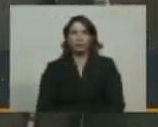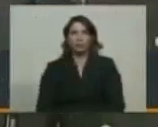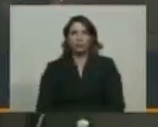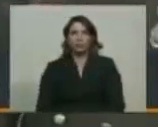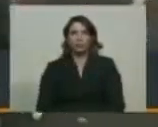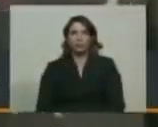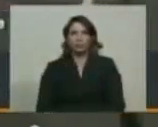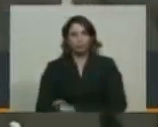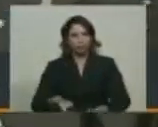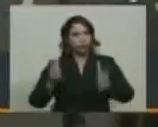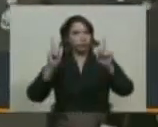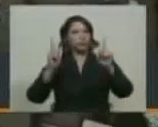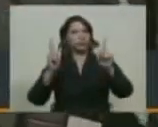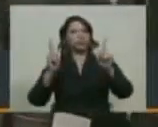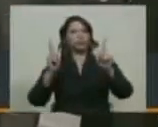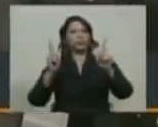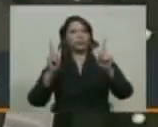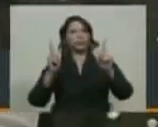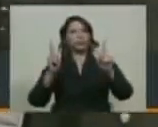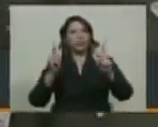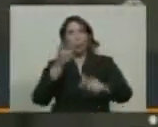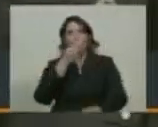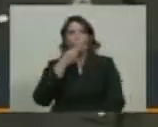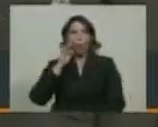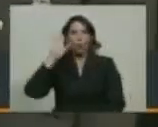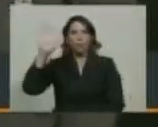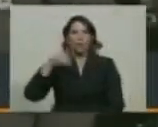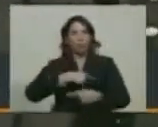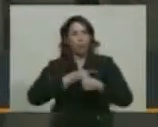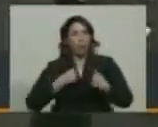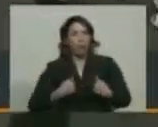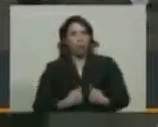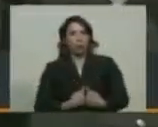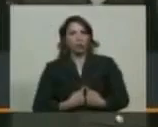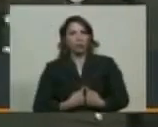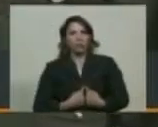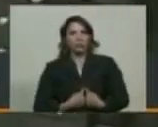disposición absoluta y juramento desde el corazón